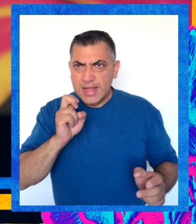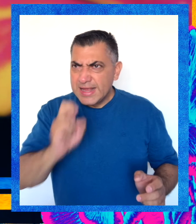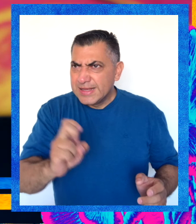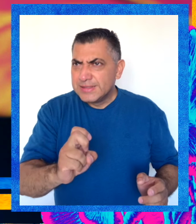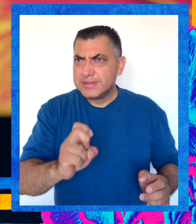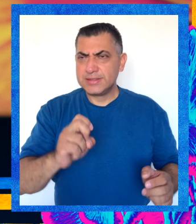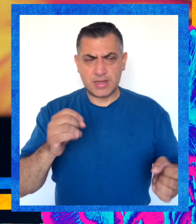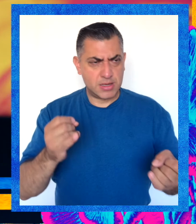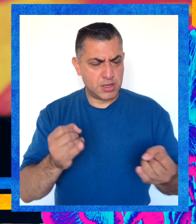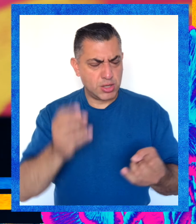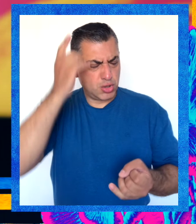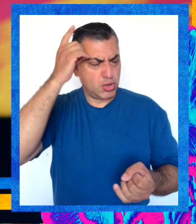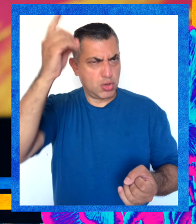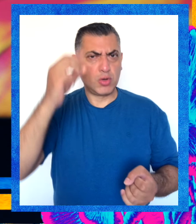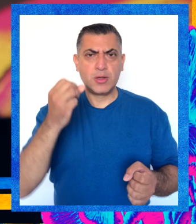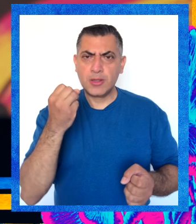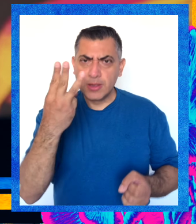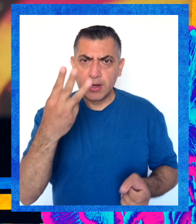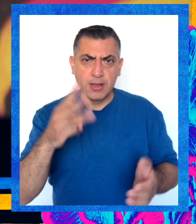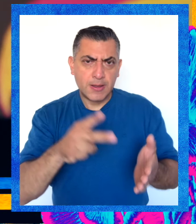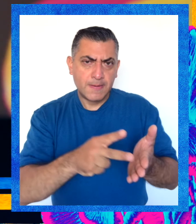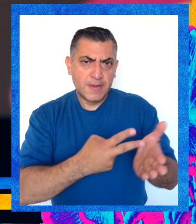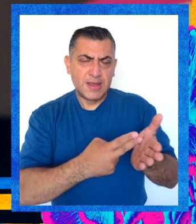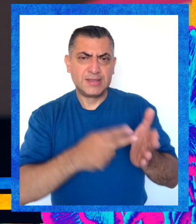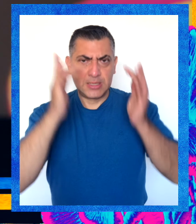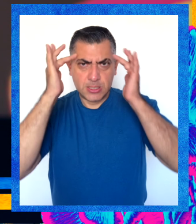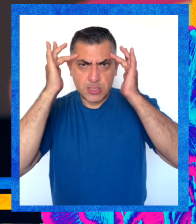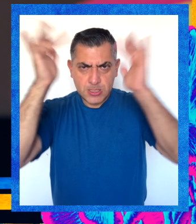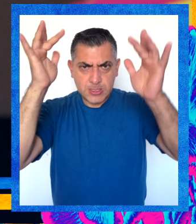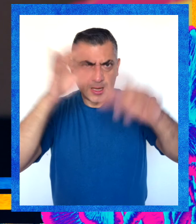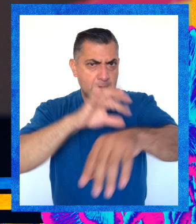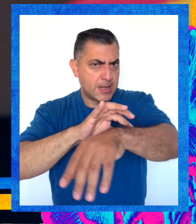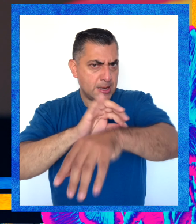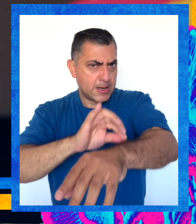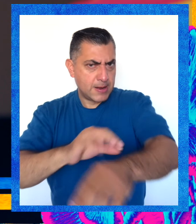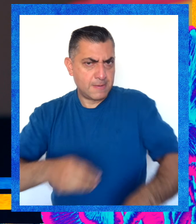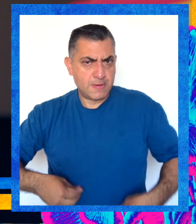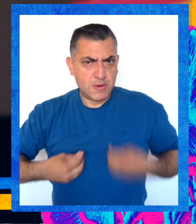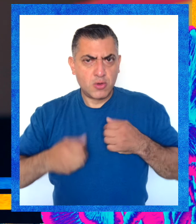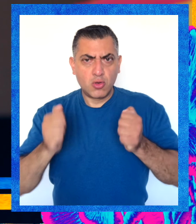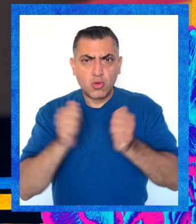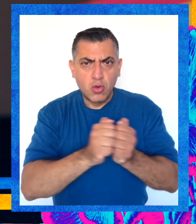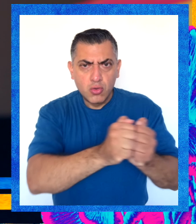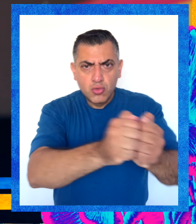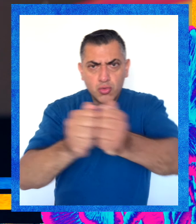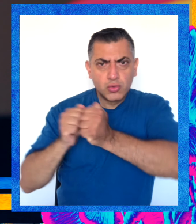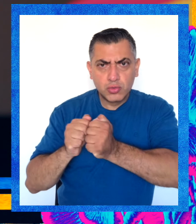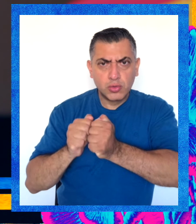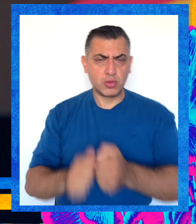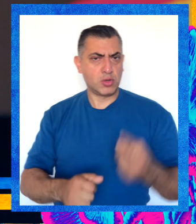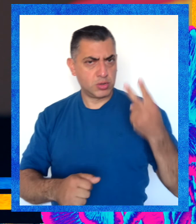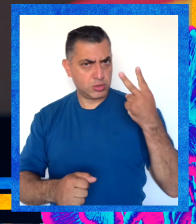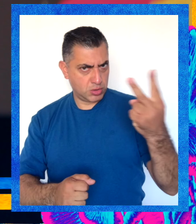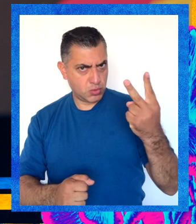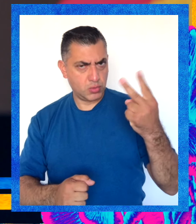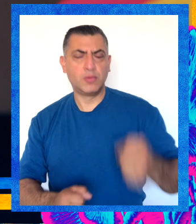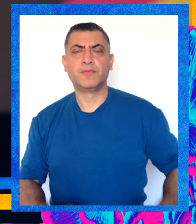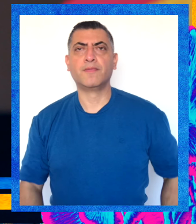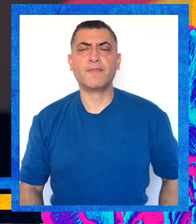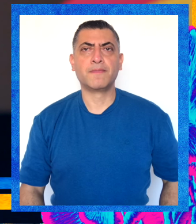precisamente el dios tres veces santo encarnado viviendo entre nosotros lo segundo y no menos